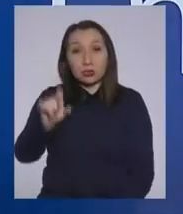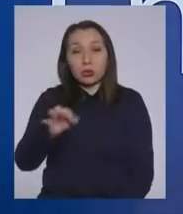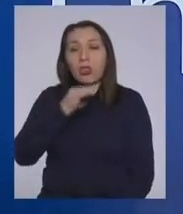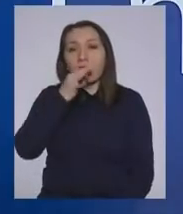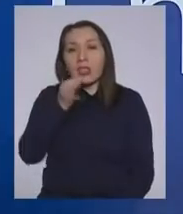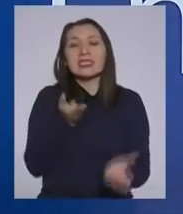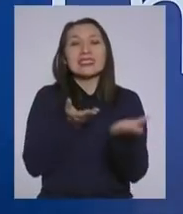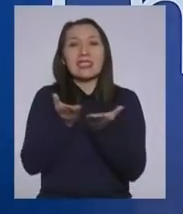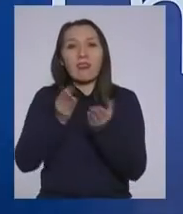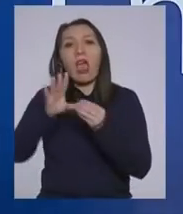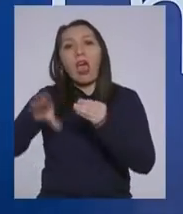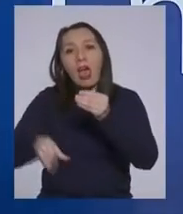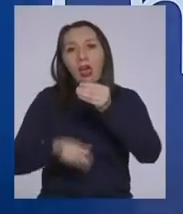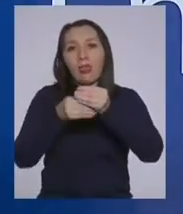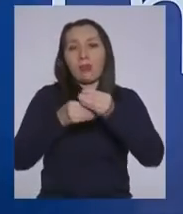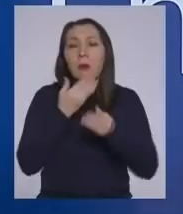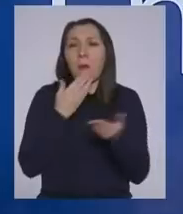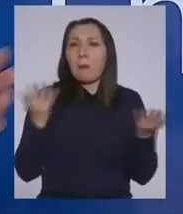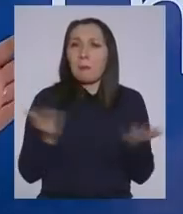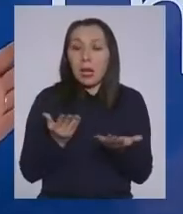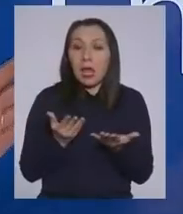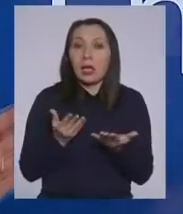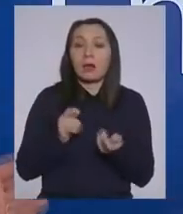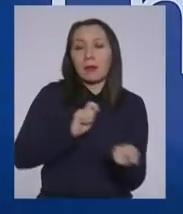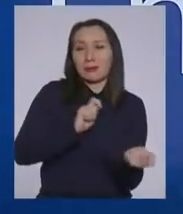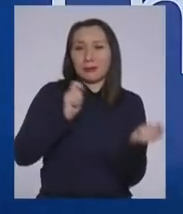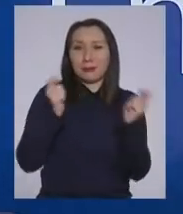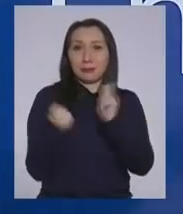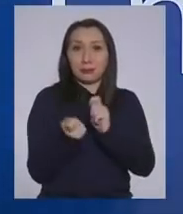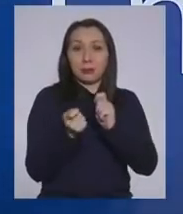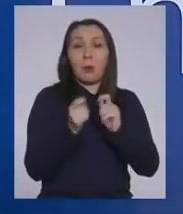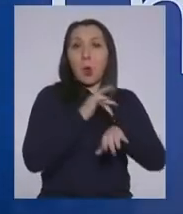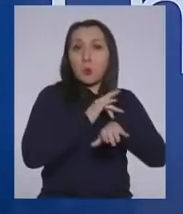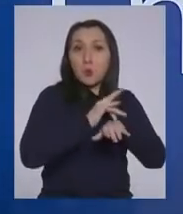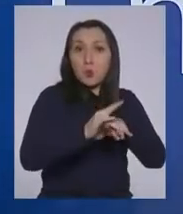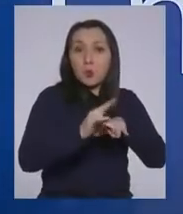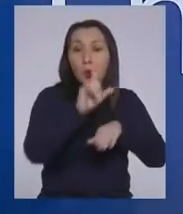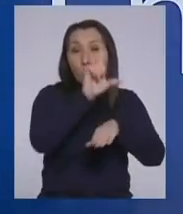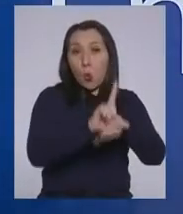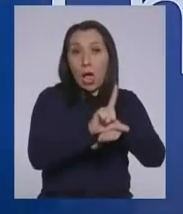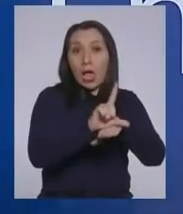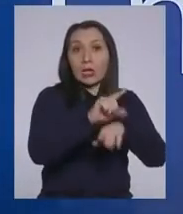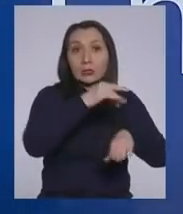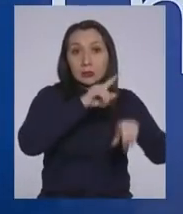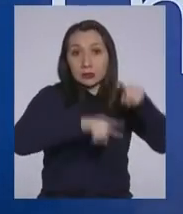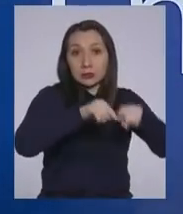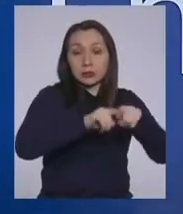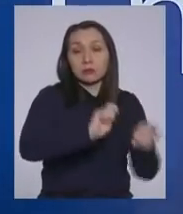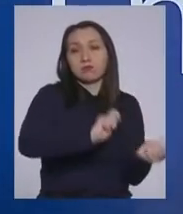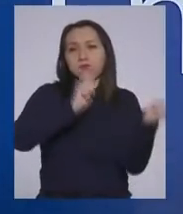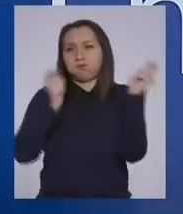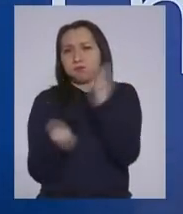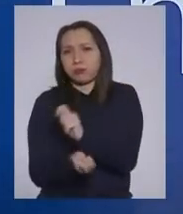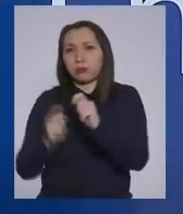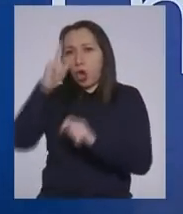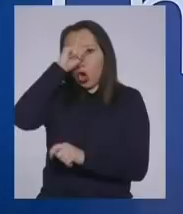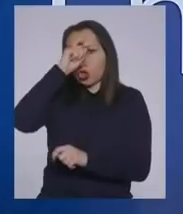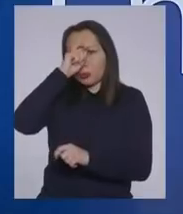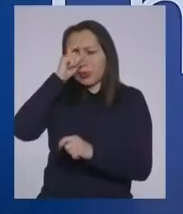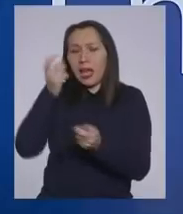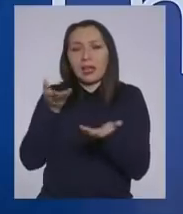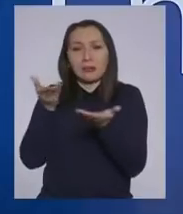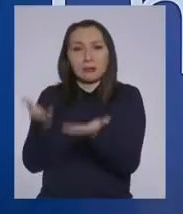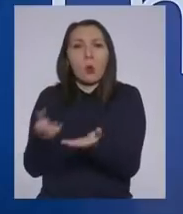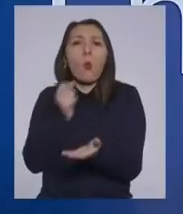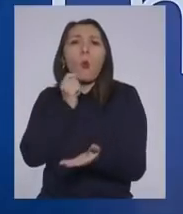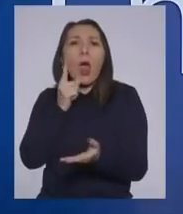establecen servicios adicionales. ¿Para qué? Para transformar un galpón en un centro hospitalario. ¿Cuáles son esos